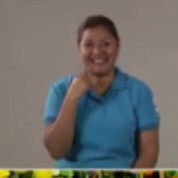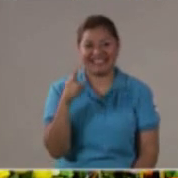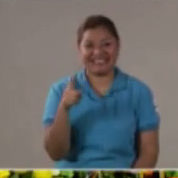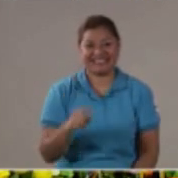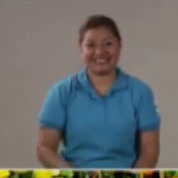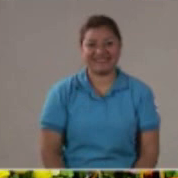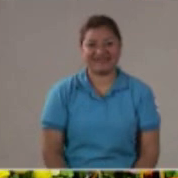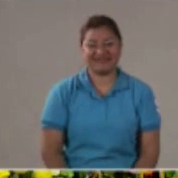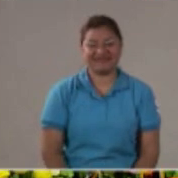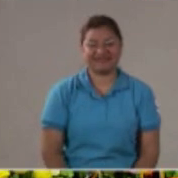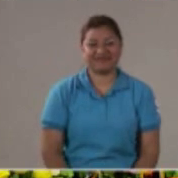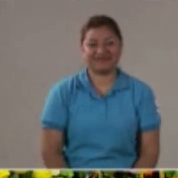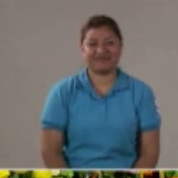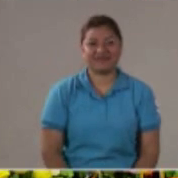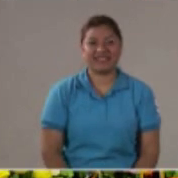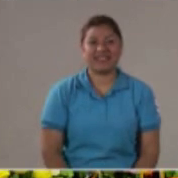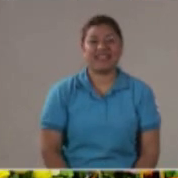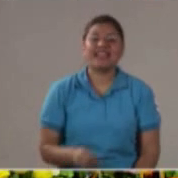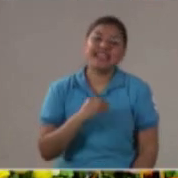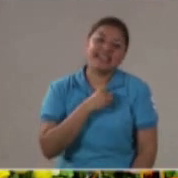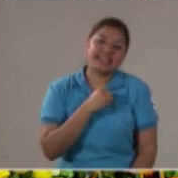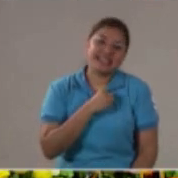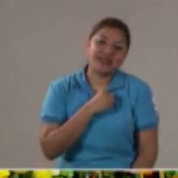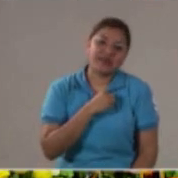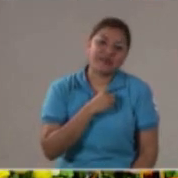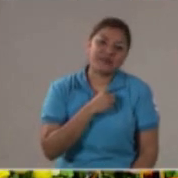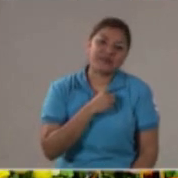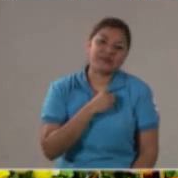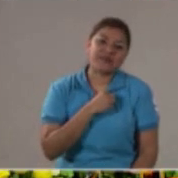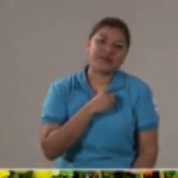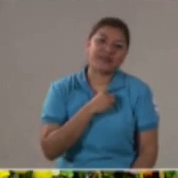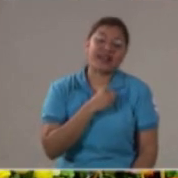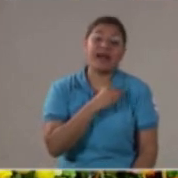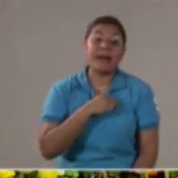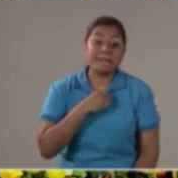No, no se preocupe, vamos a administrar Santa Cena. Aquí tenemos todo el día, pero fíjese pues.